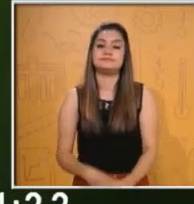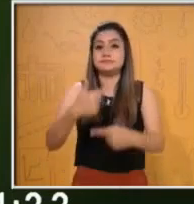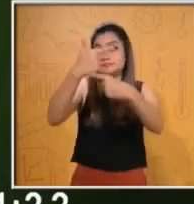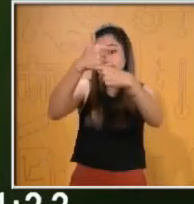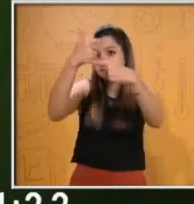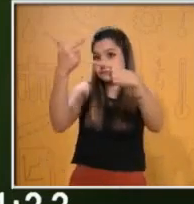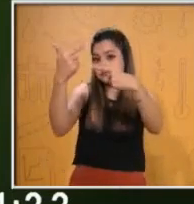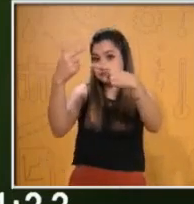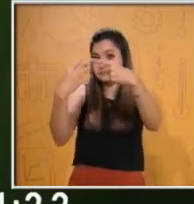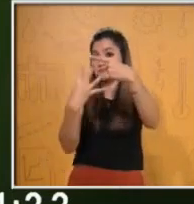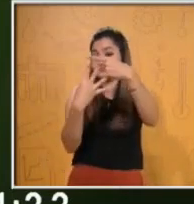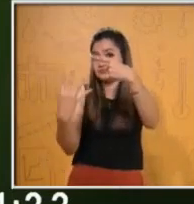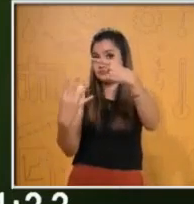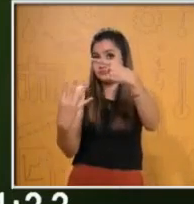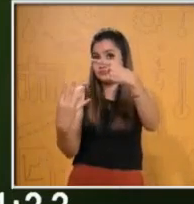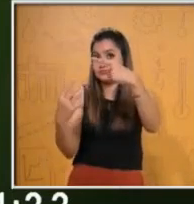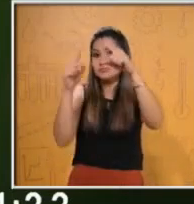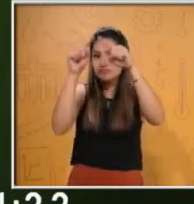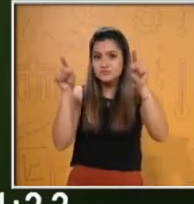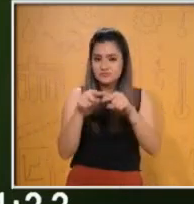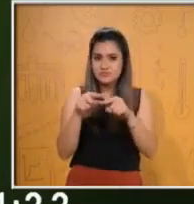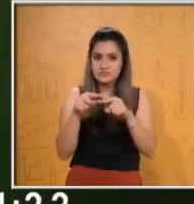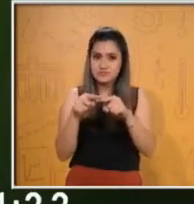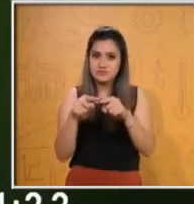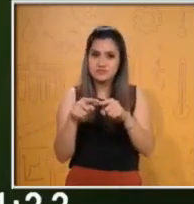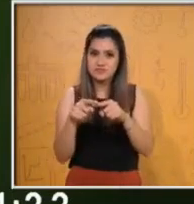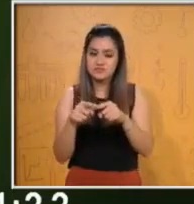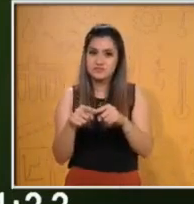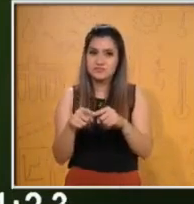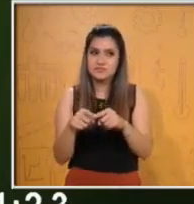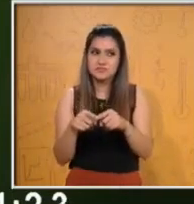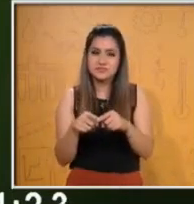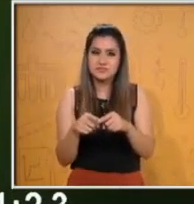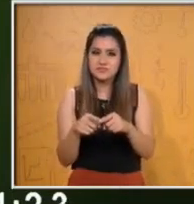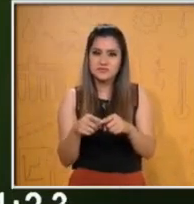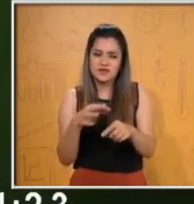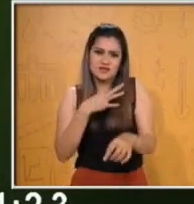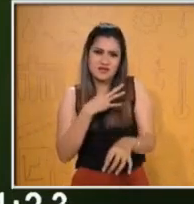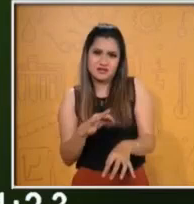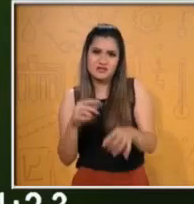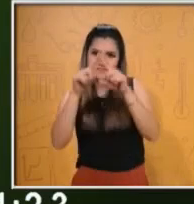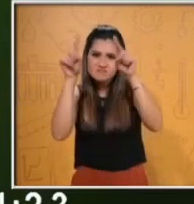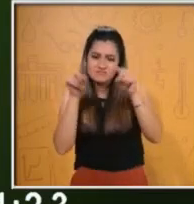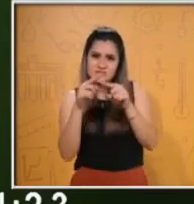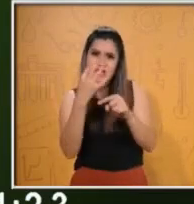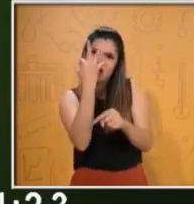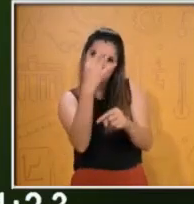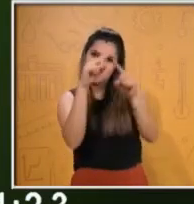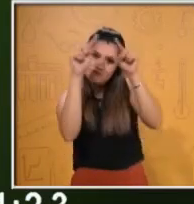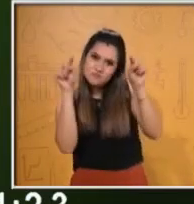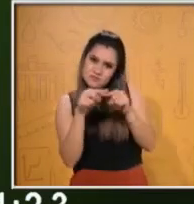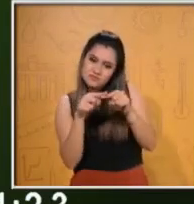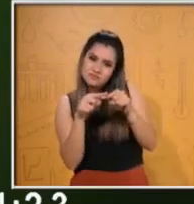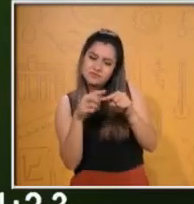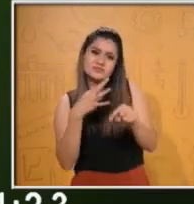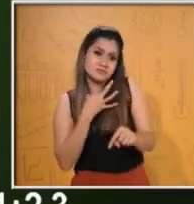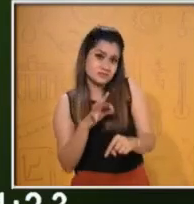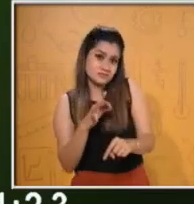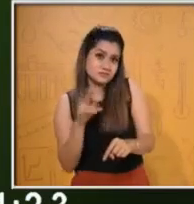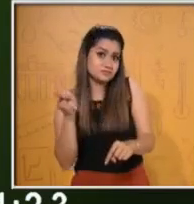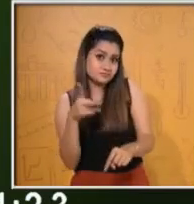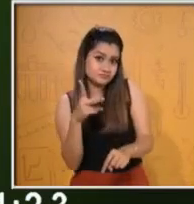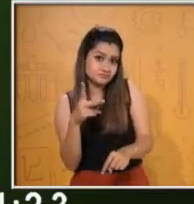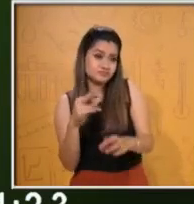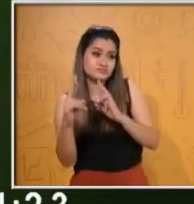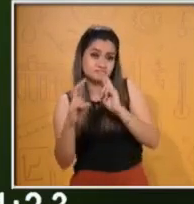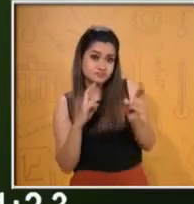cuartos. ¿Habrá enteros en 12 cuartos, profe? ¿Se formará un entero? ¿Dos enteros? ¿Tres enteros? A ver, vamos a ver cuál es la respuesta.